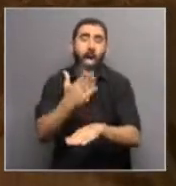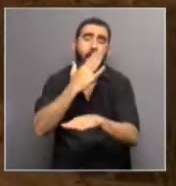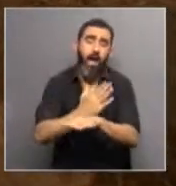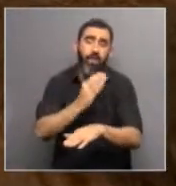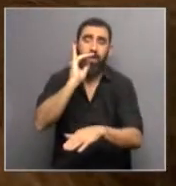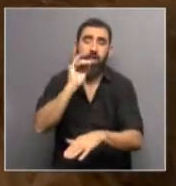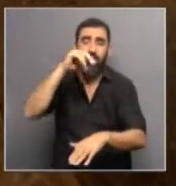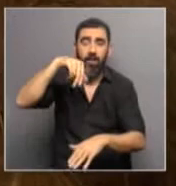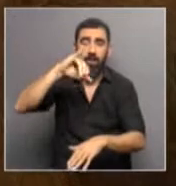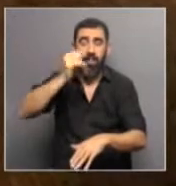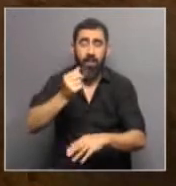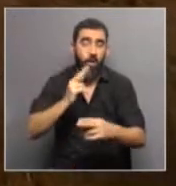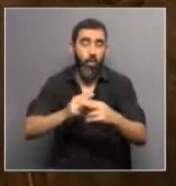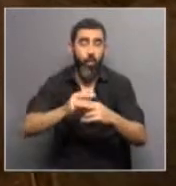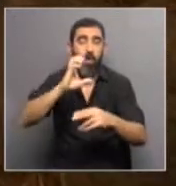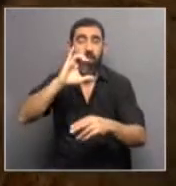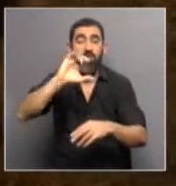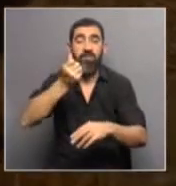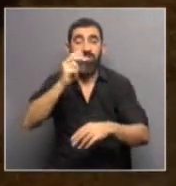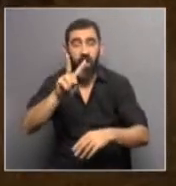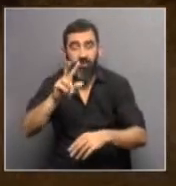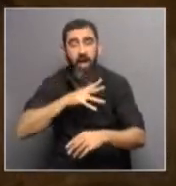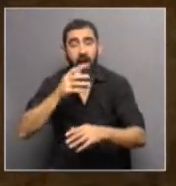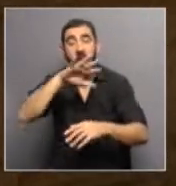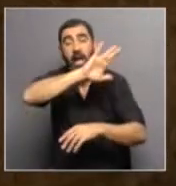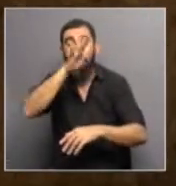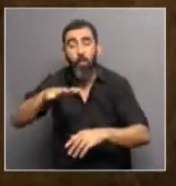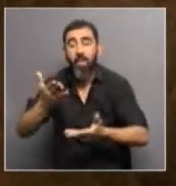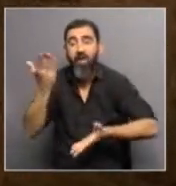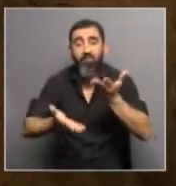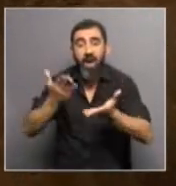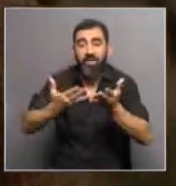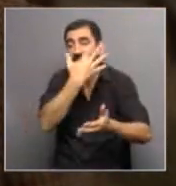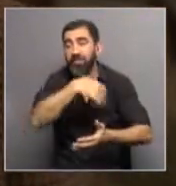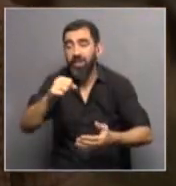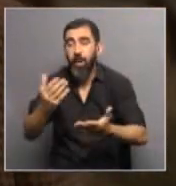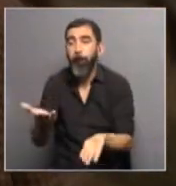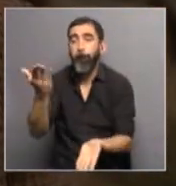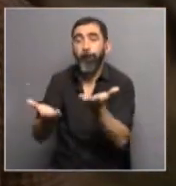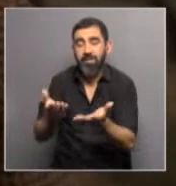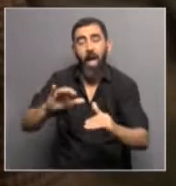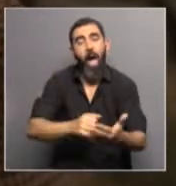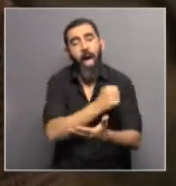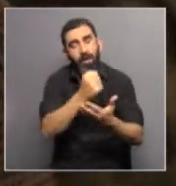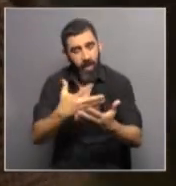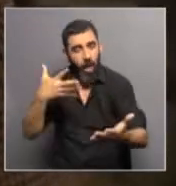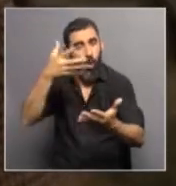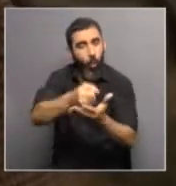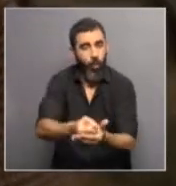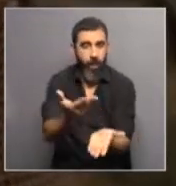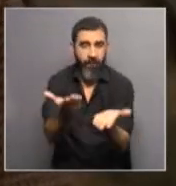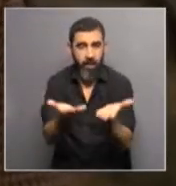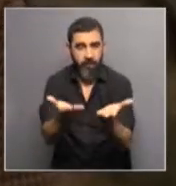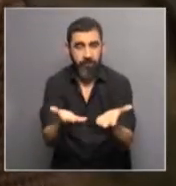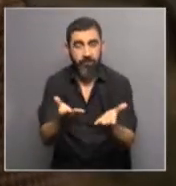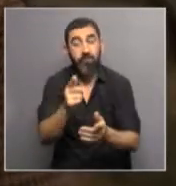que era el CIAP, salían camionetas con balanzas móviles para poder pesar en las cabañas, hasta que hubieron balanzas en las cabañas. Y